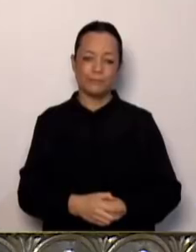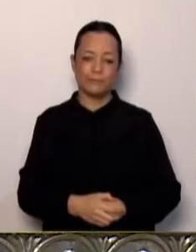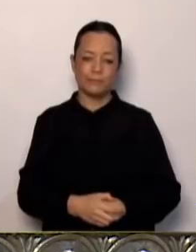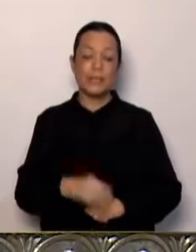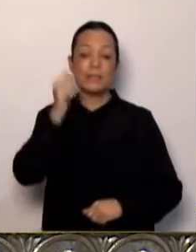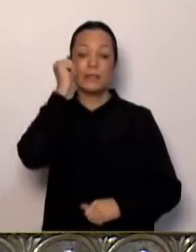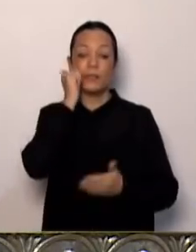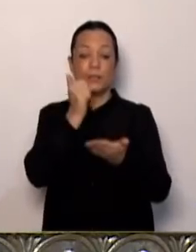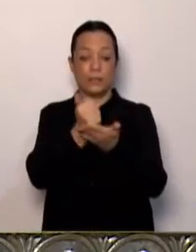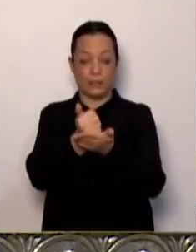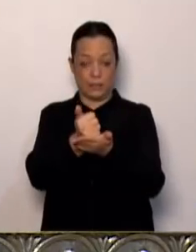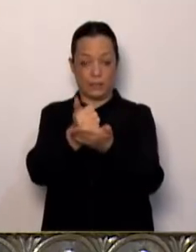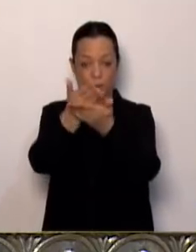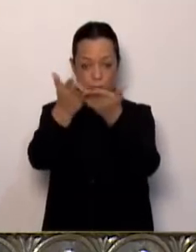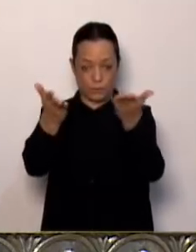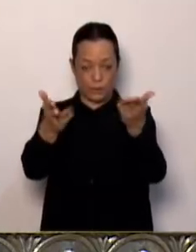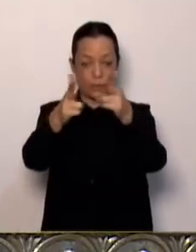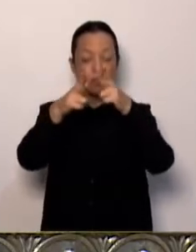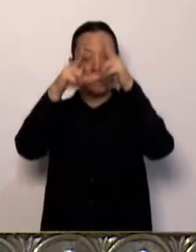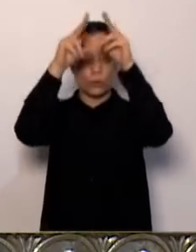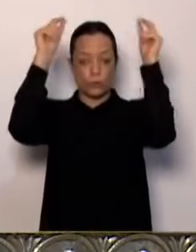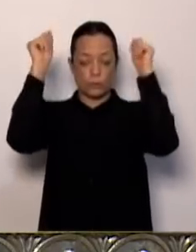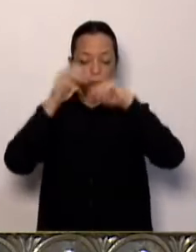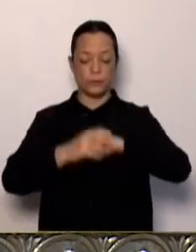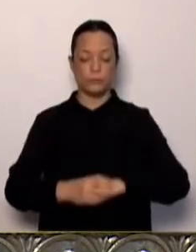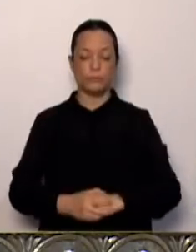El Señor esté con ustedes.